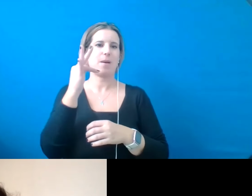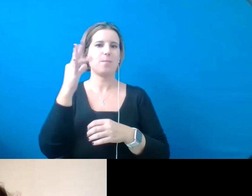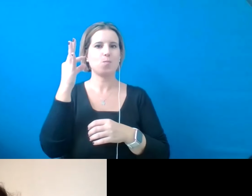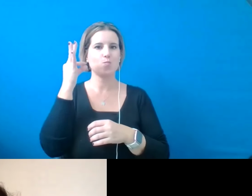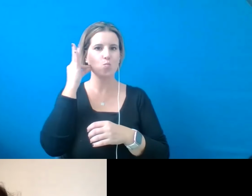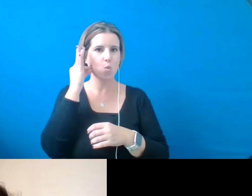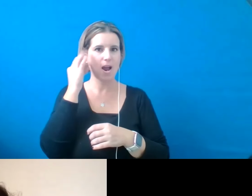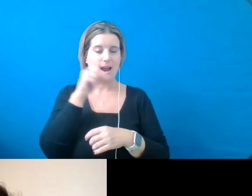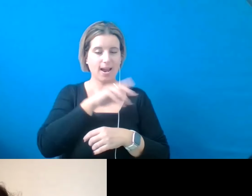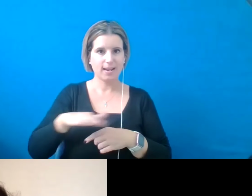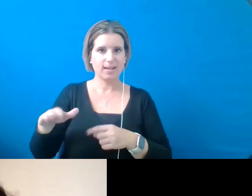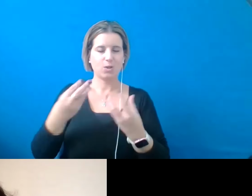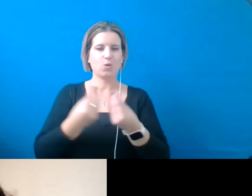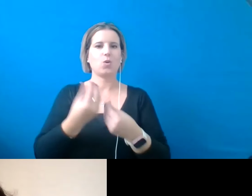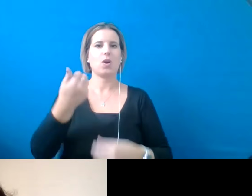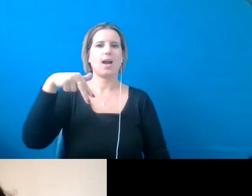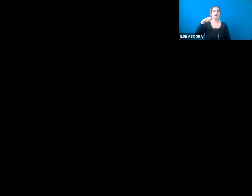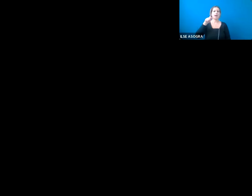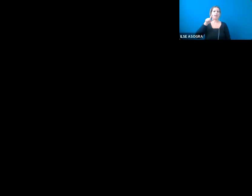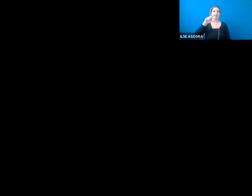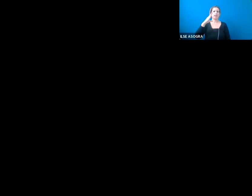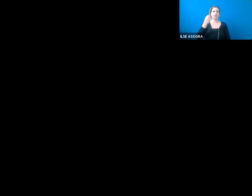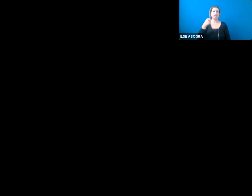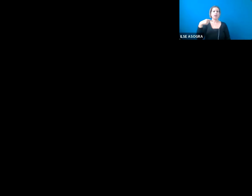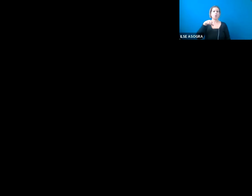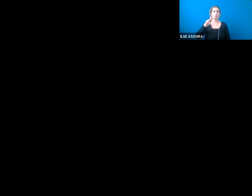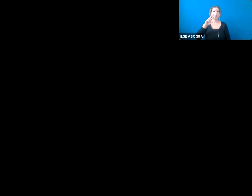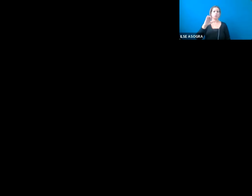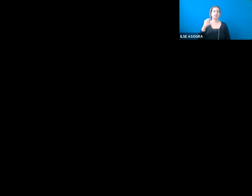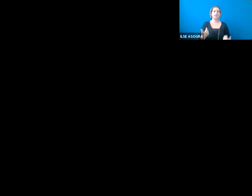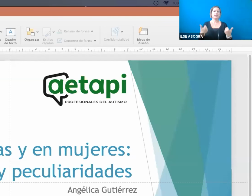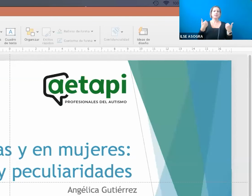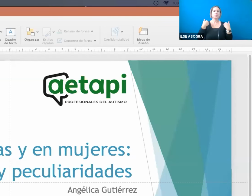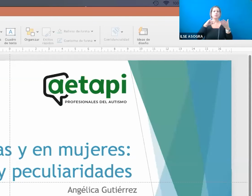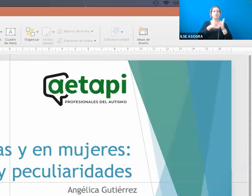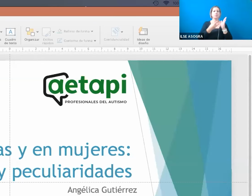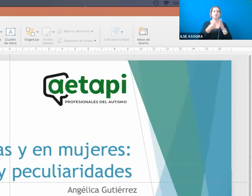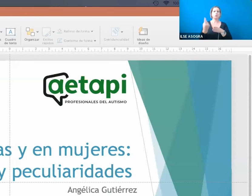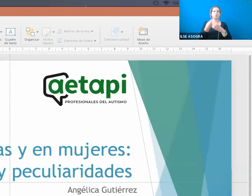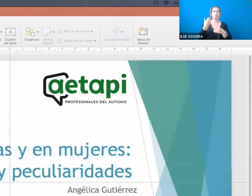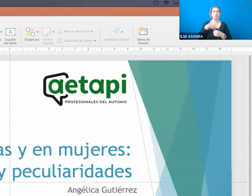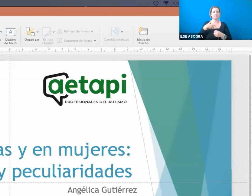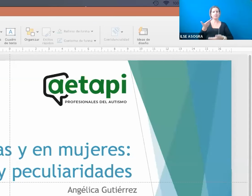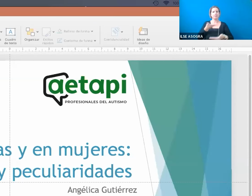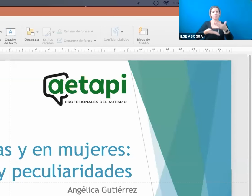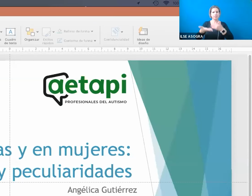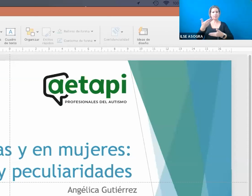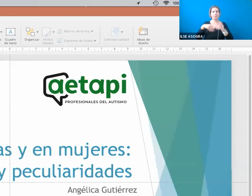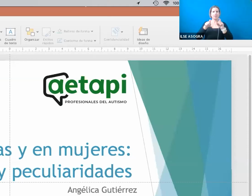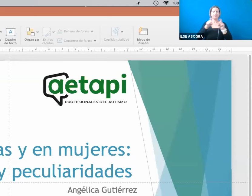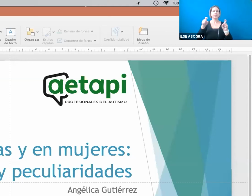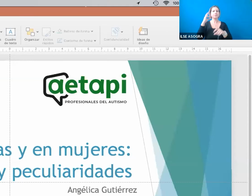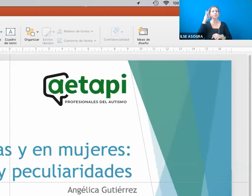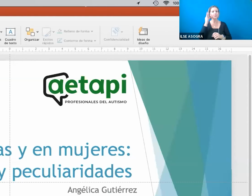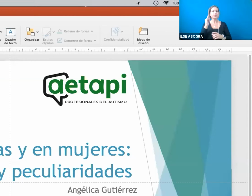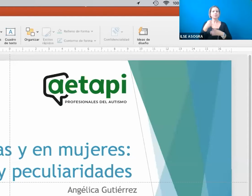peculiaridades de la mano de Angélica Gutiérrez González ella es responsable de proyectos de autismo Sevilla y colabora con la mesa de mujeres y